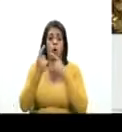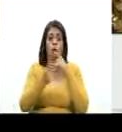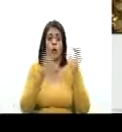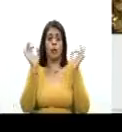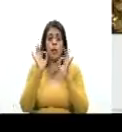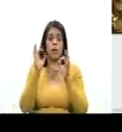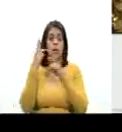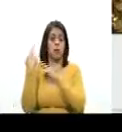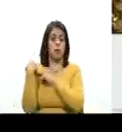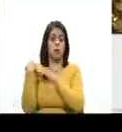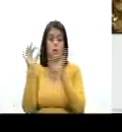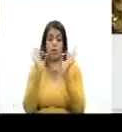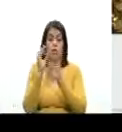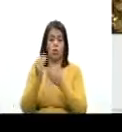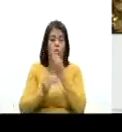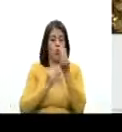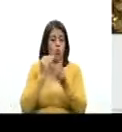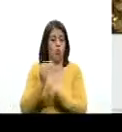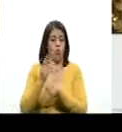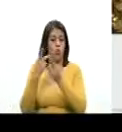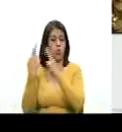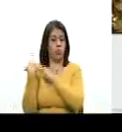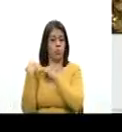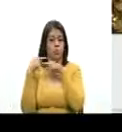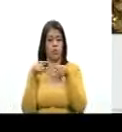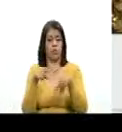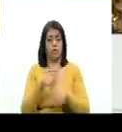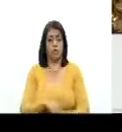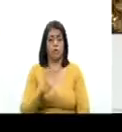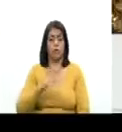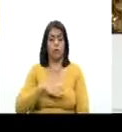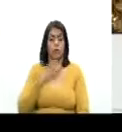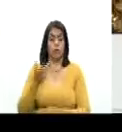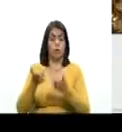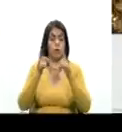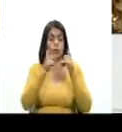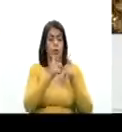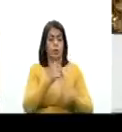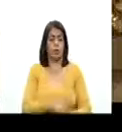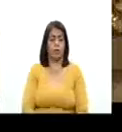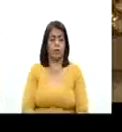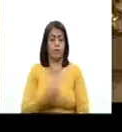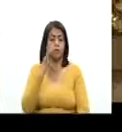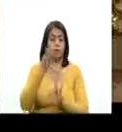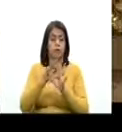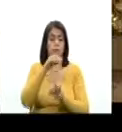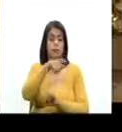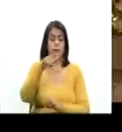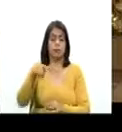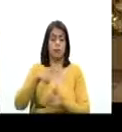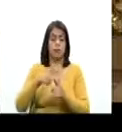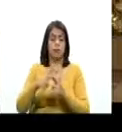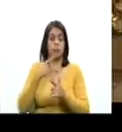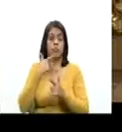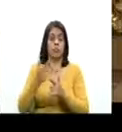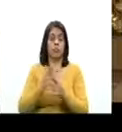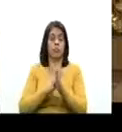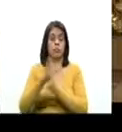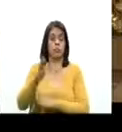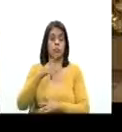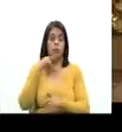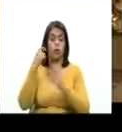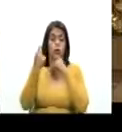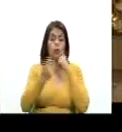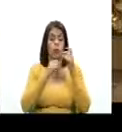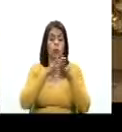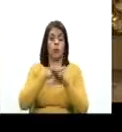nadie es responsable. ¿Cómo no va a haber responsable de esto? No podemos permitir que las personas sigan sufriendo este odio